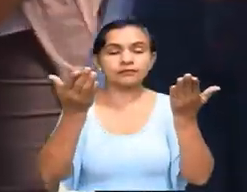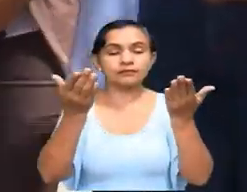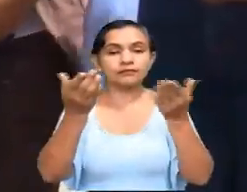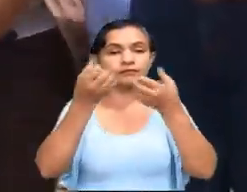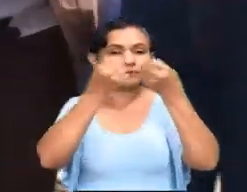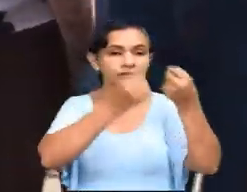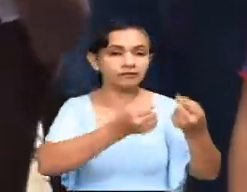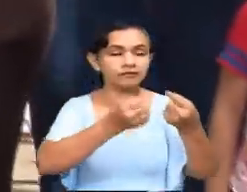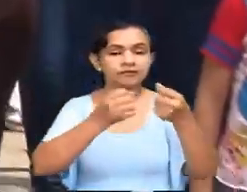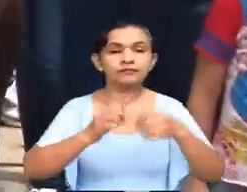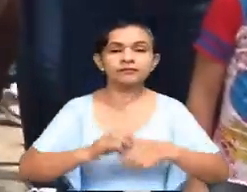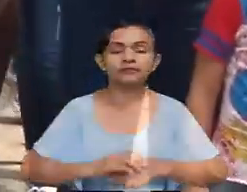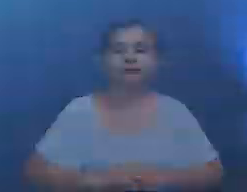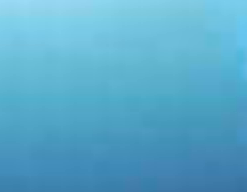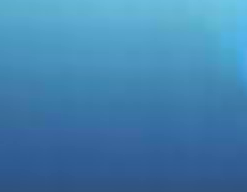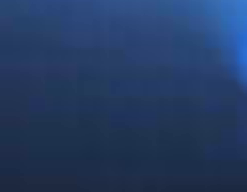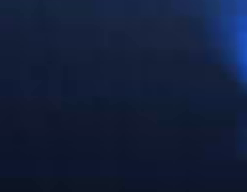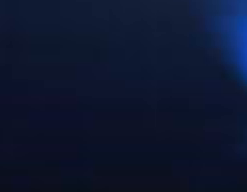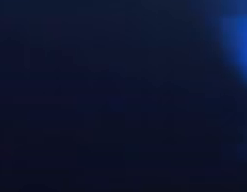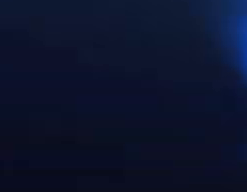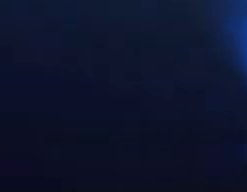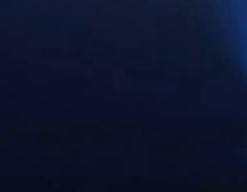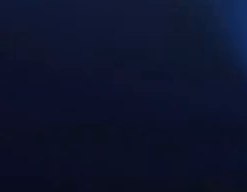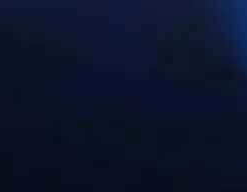Miguel Carranza Mena.